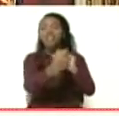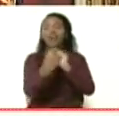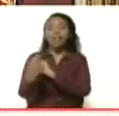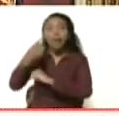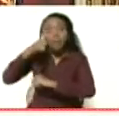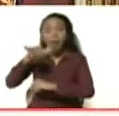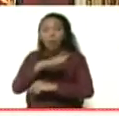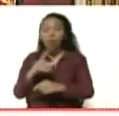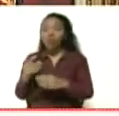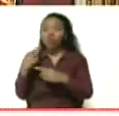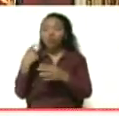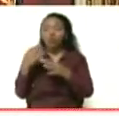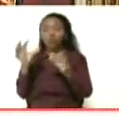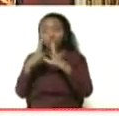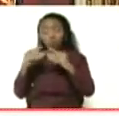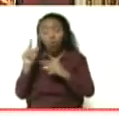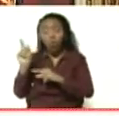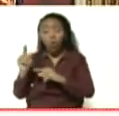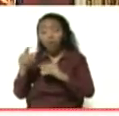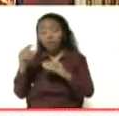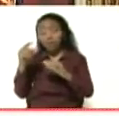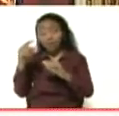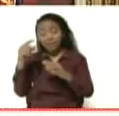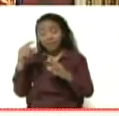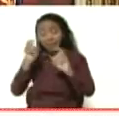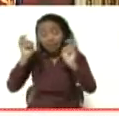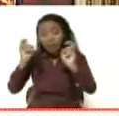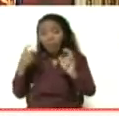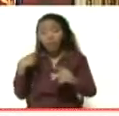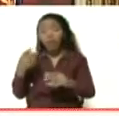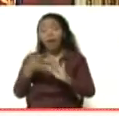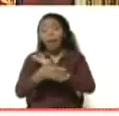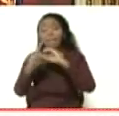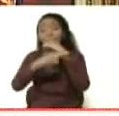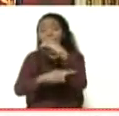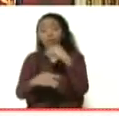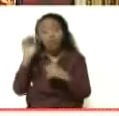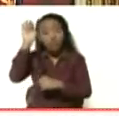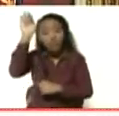elementos de la dolarización, del petro y del futuro de la economía en el año 2020.